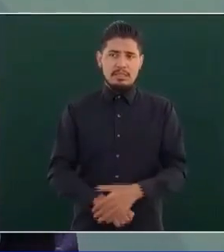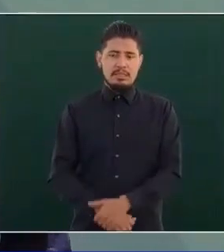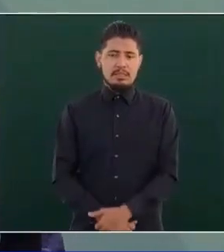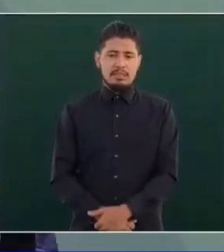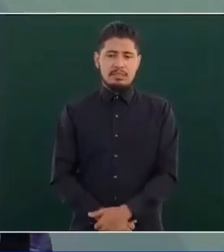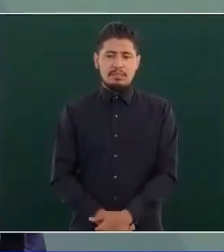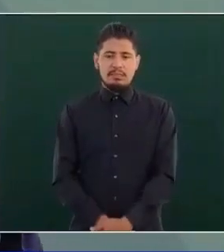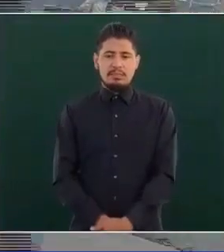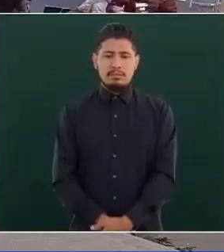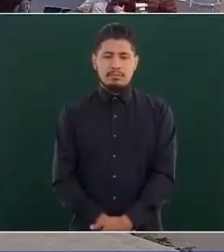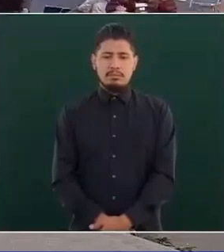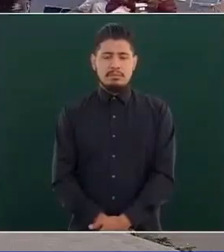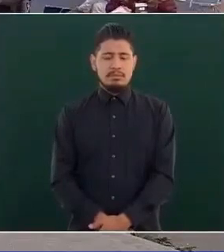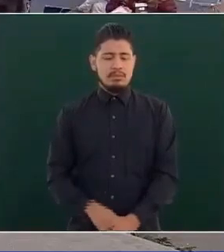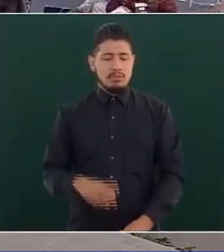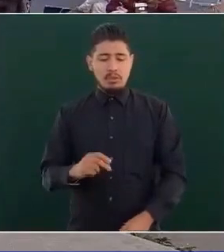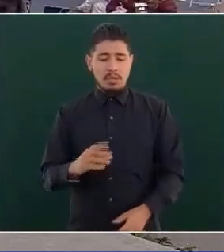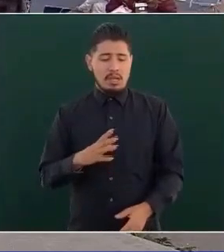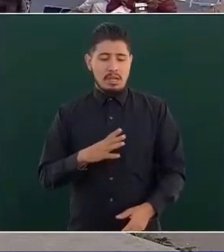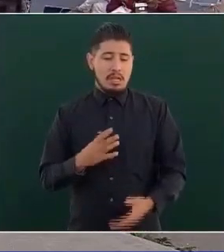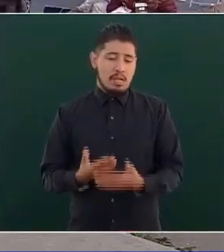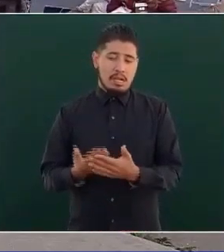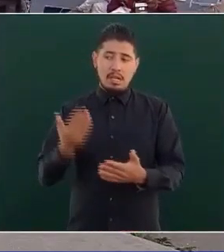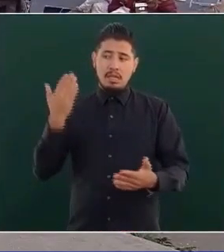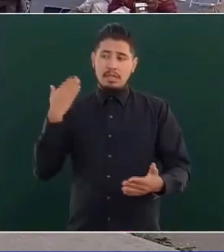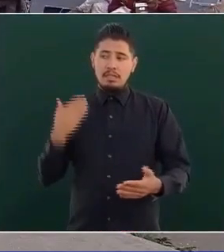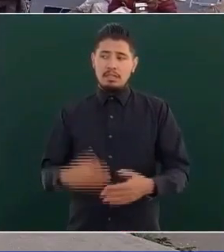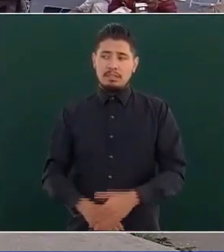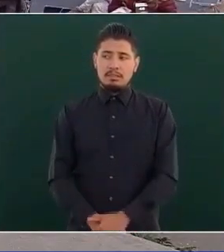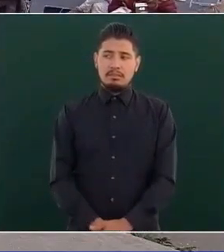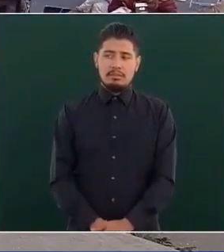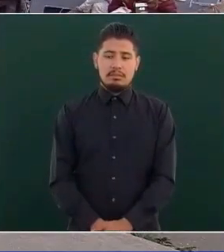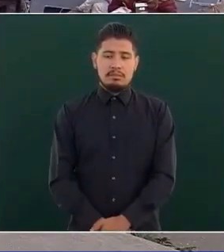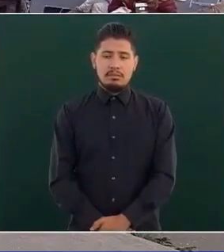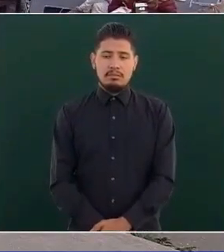Hay Estado de Derecho que no había antes.